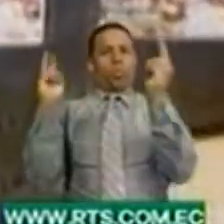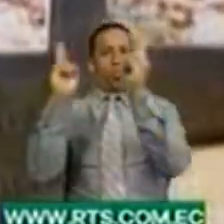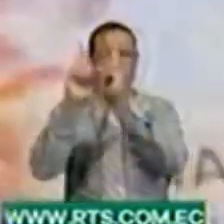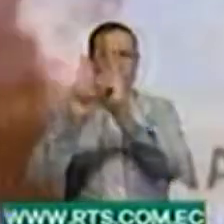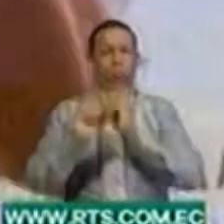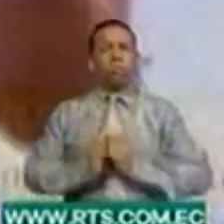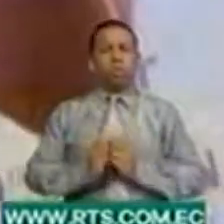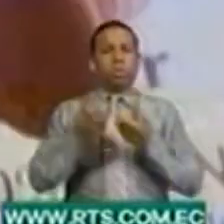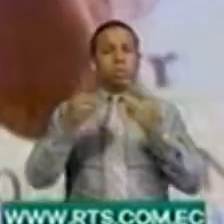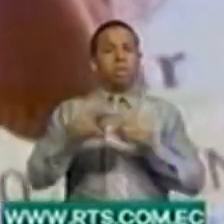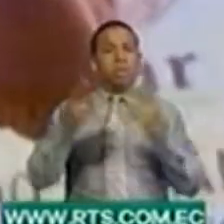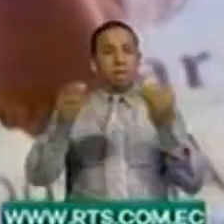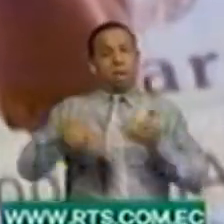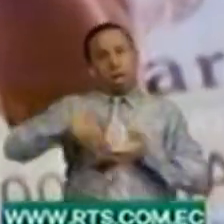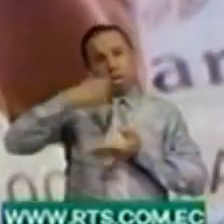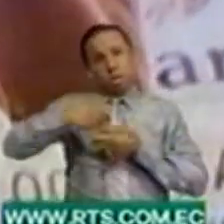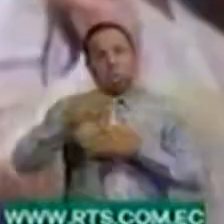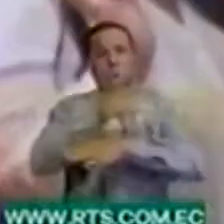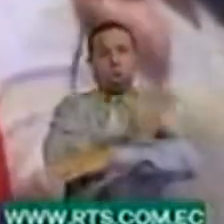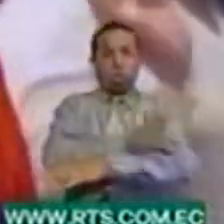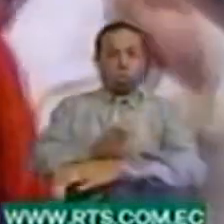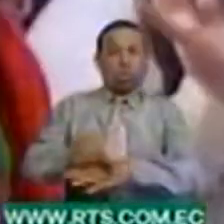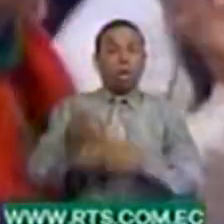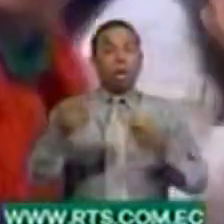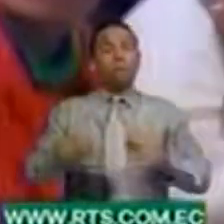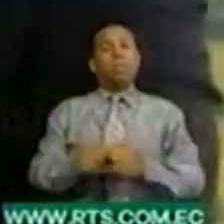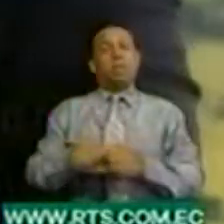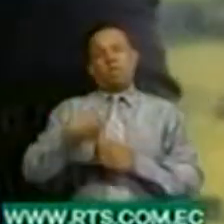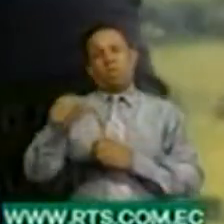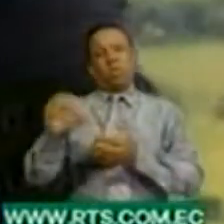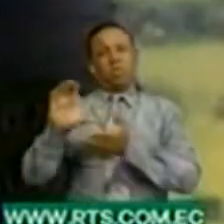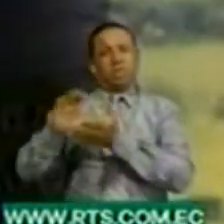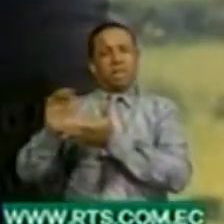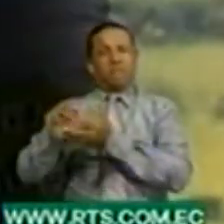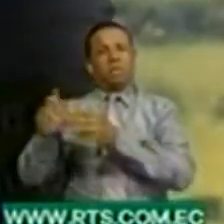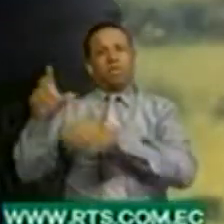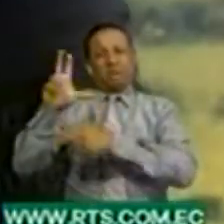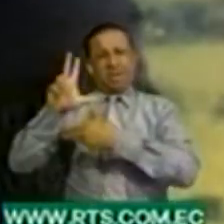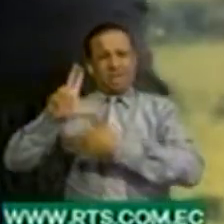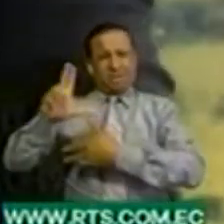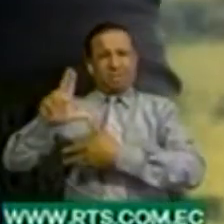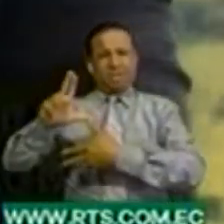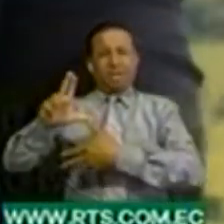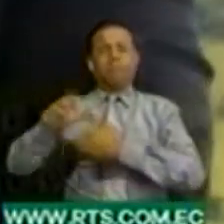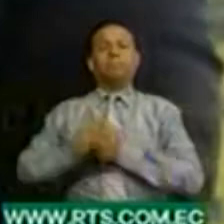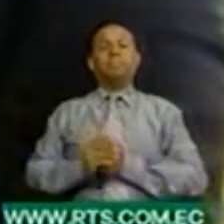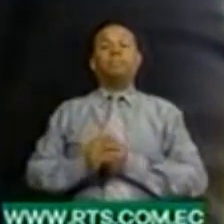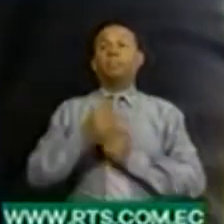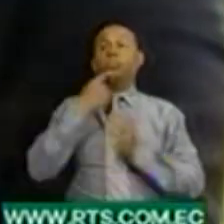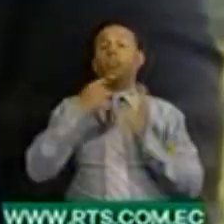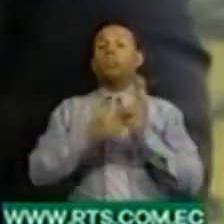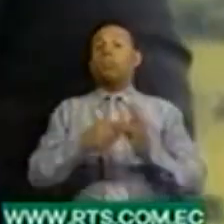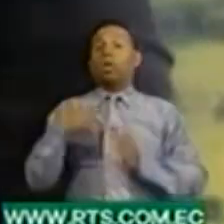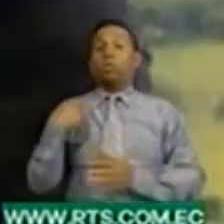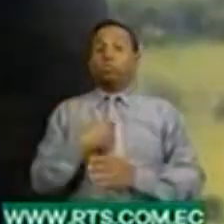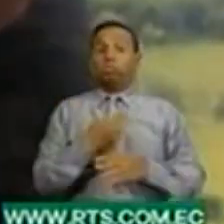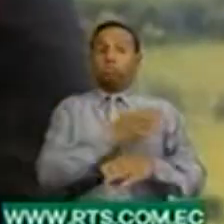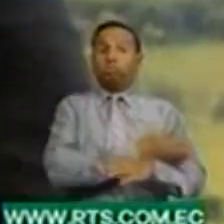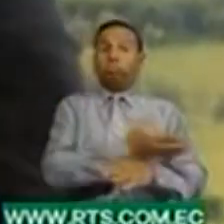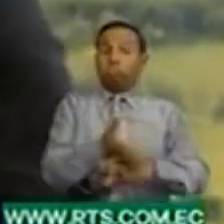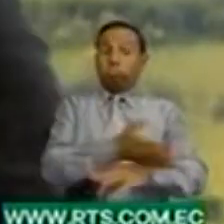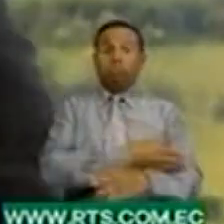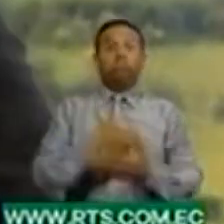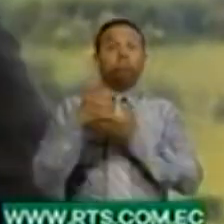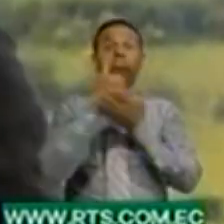la Agricultura y el Centro Latinoamericano para el Desarrollo Rural. Nuestros cacateros, por ejemplo, ahora tienen un crédito especializado a la medida. Antes